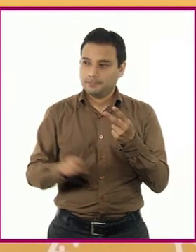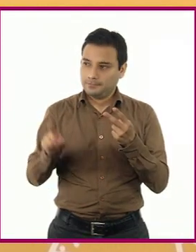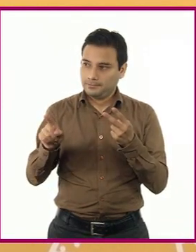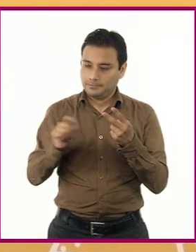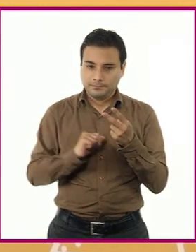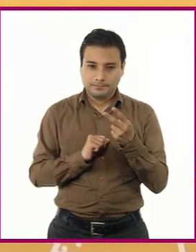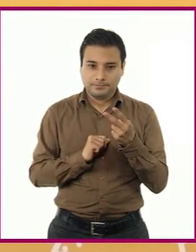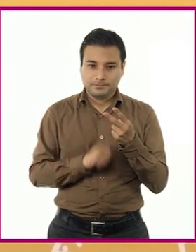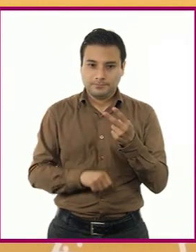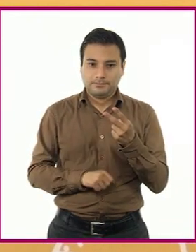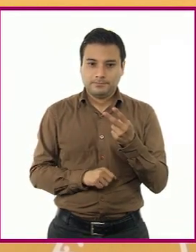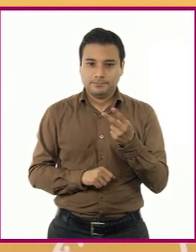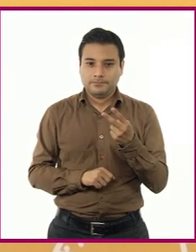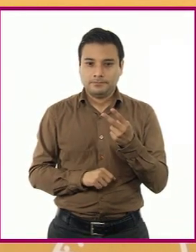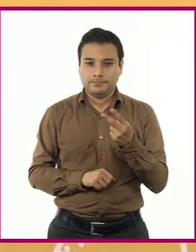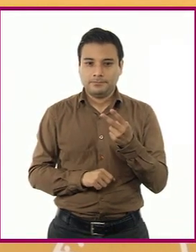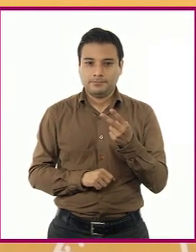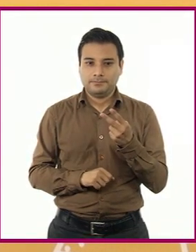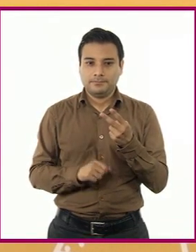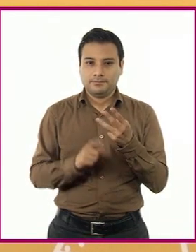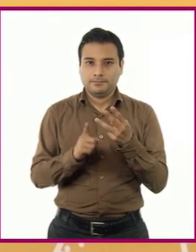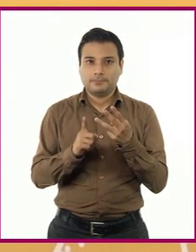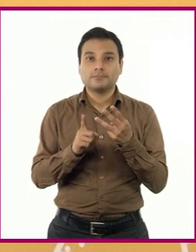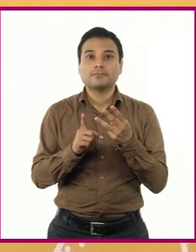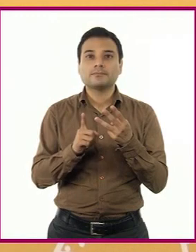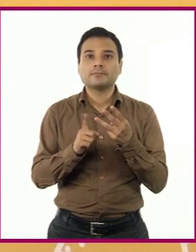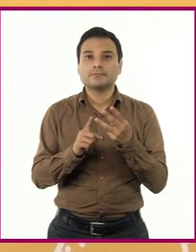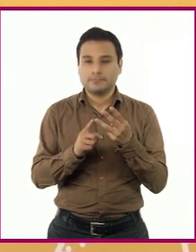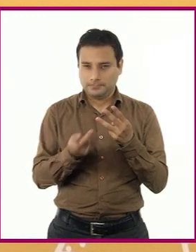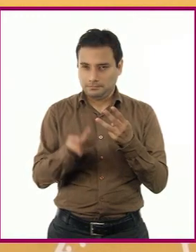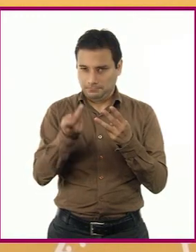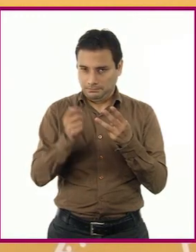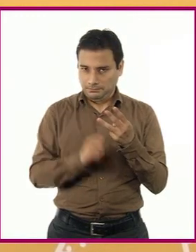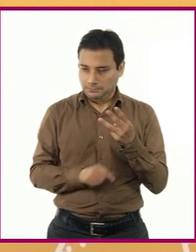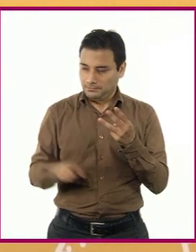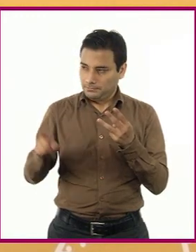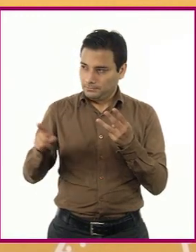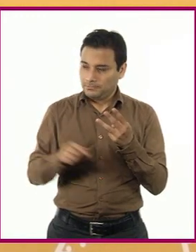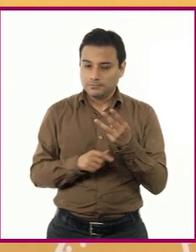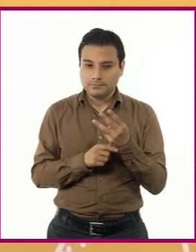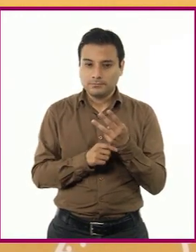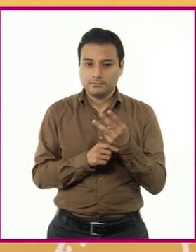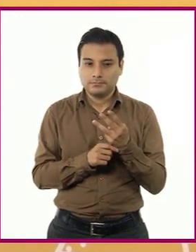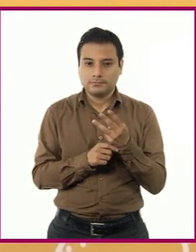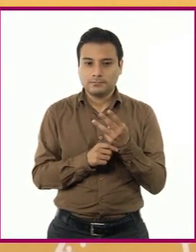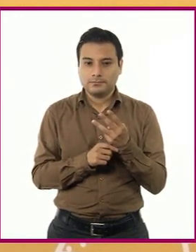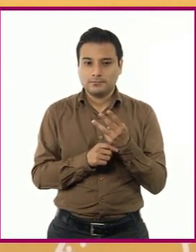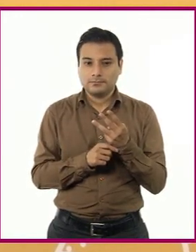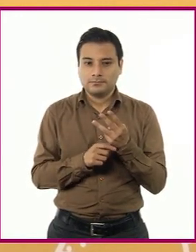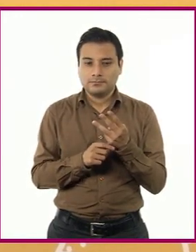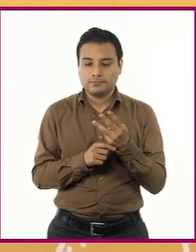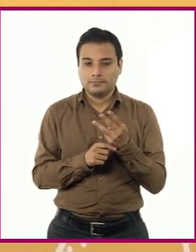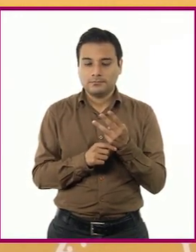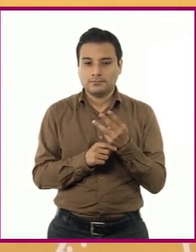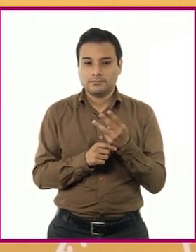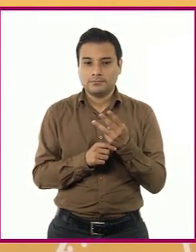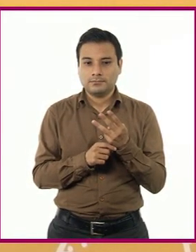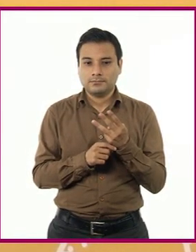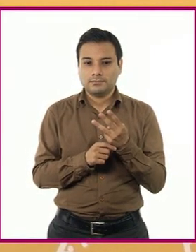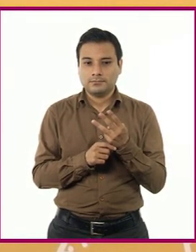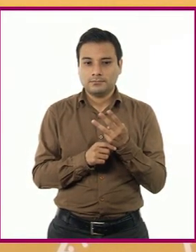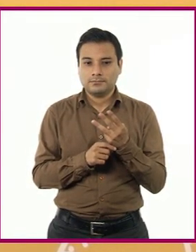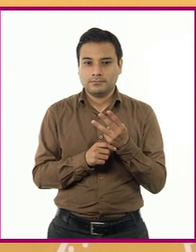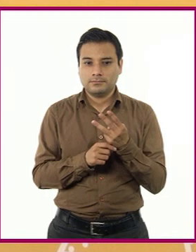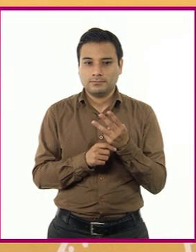produce menor cantidad de petróleo? ¿Cuál es el promedio de producción de cada una de estas dos regiones?